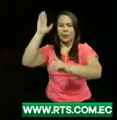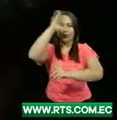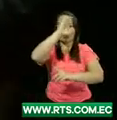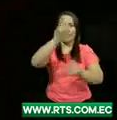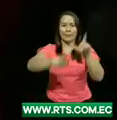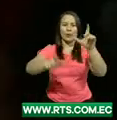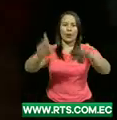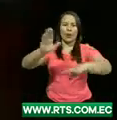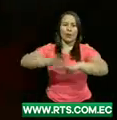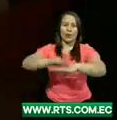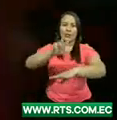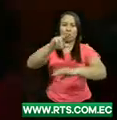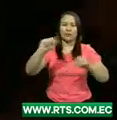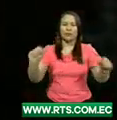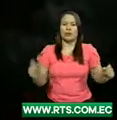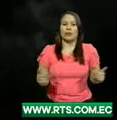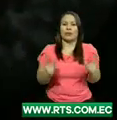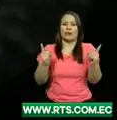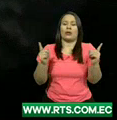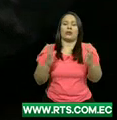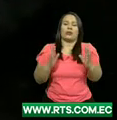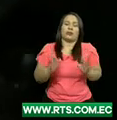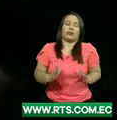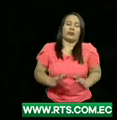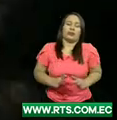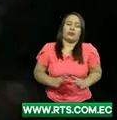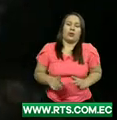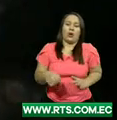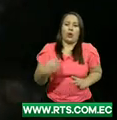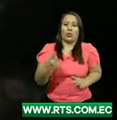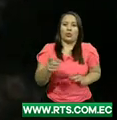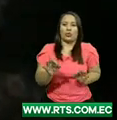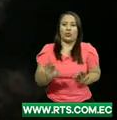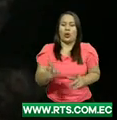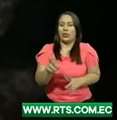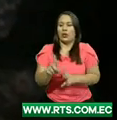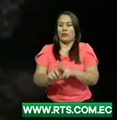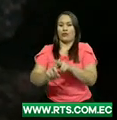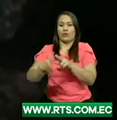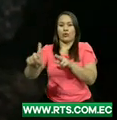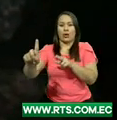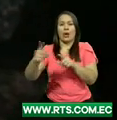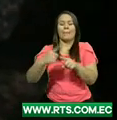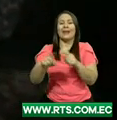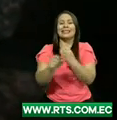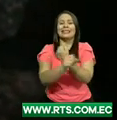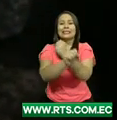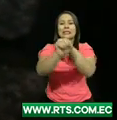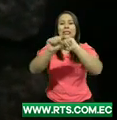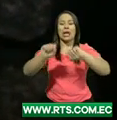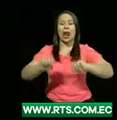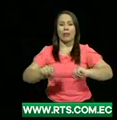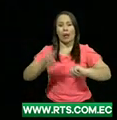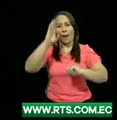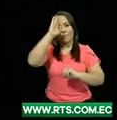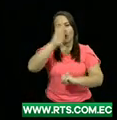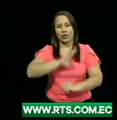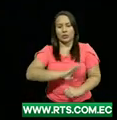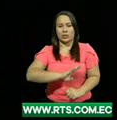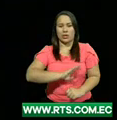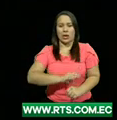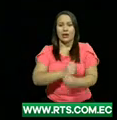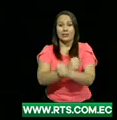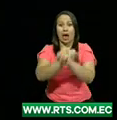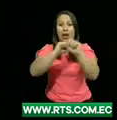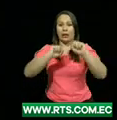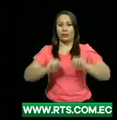34 sorprendidos descansando uno como que corrió con algo de suerte no estaba se salvó de responder a la justicia los que